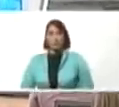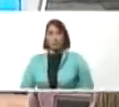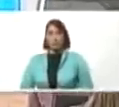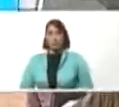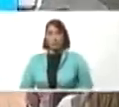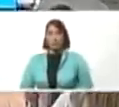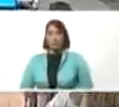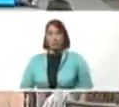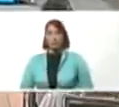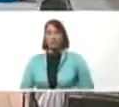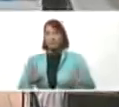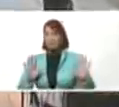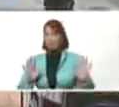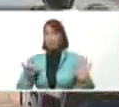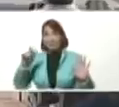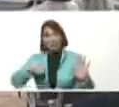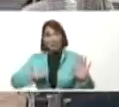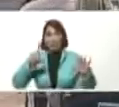Sobre todo aquí.